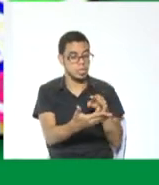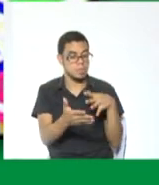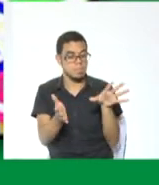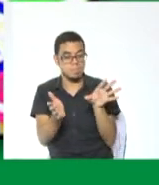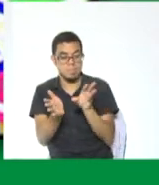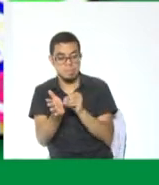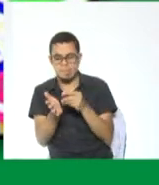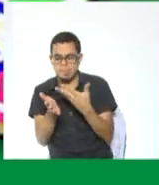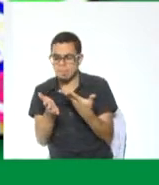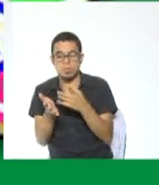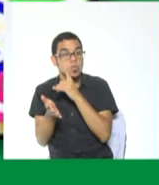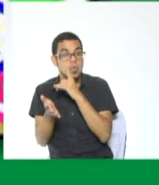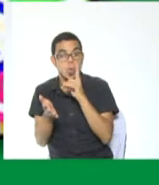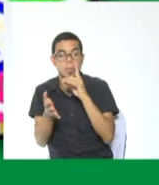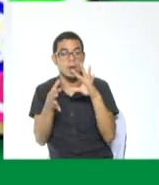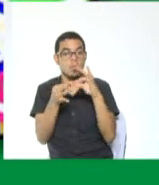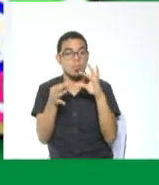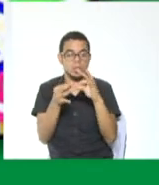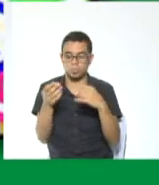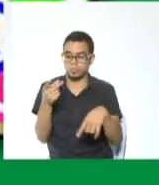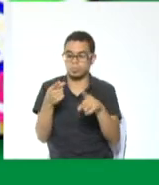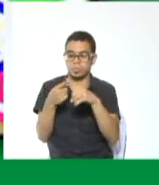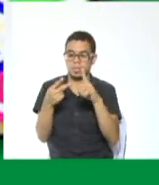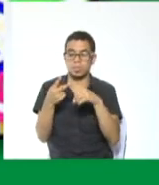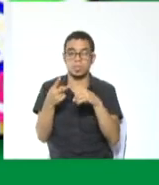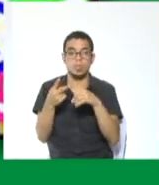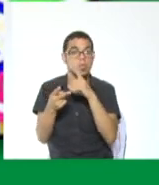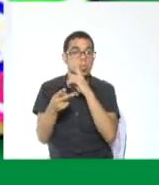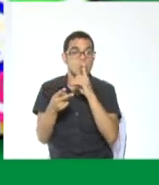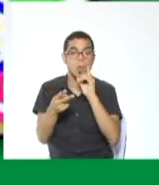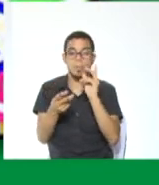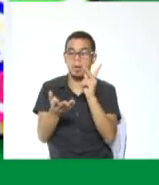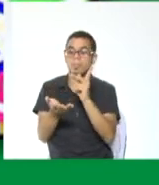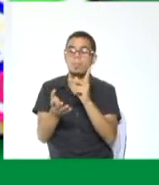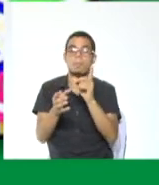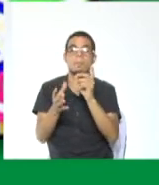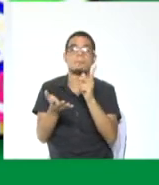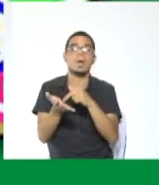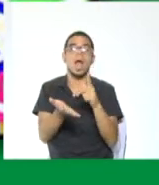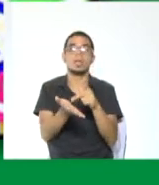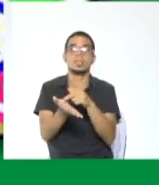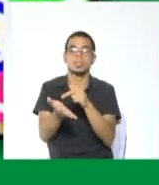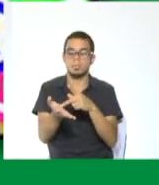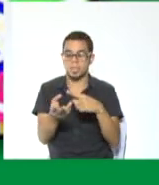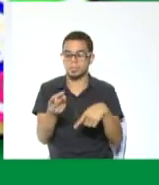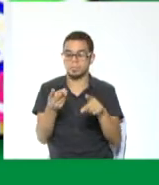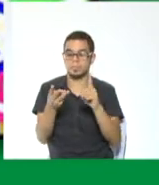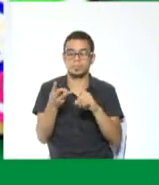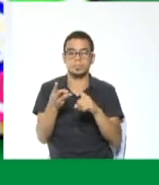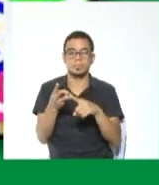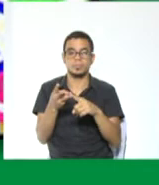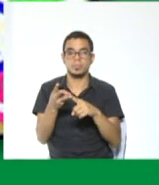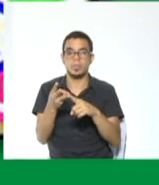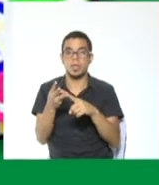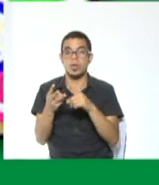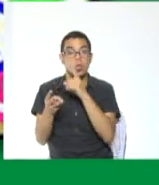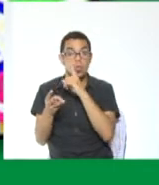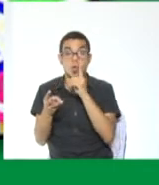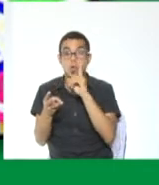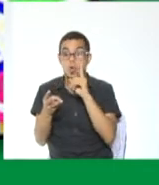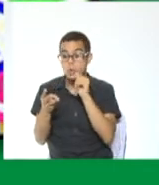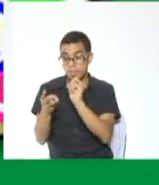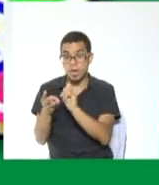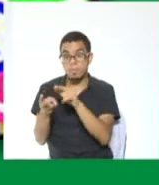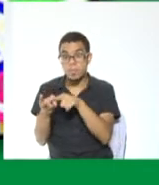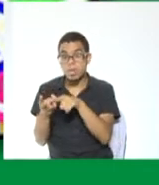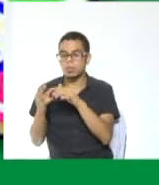en tu cuaderno. Nombre del cuento. Nombre de los personajes. Sepáralos